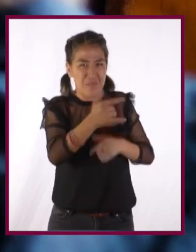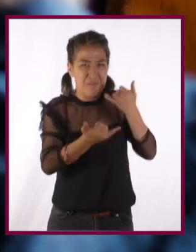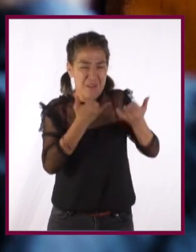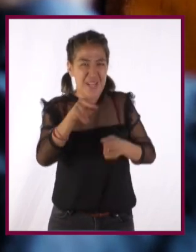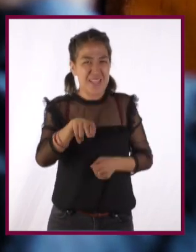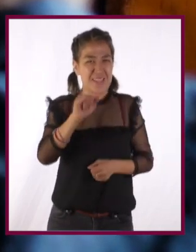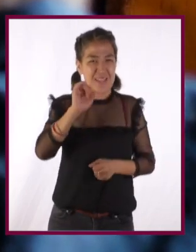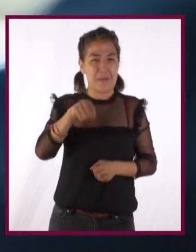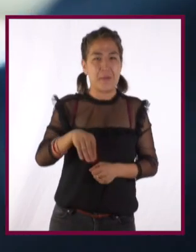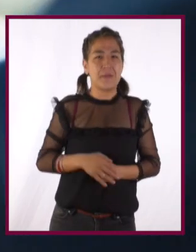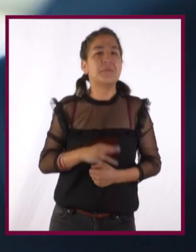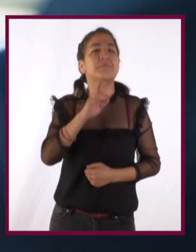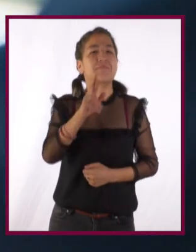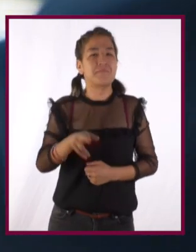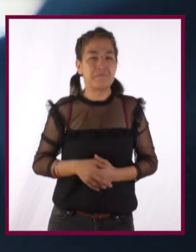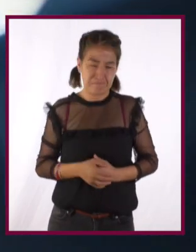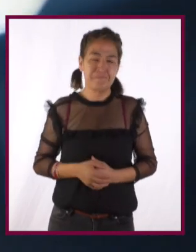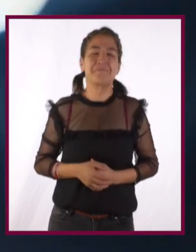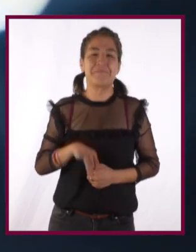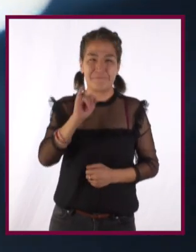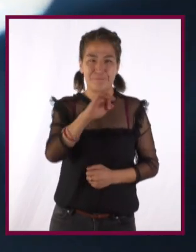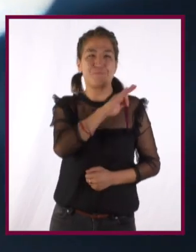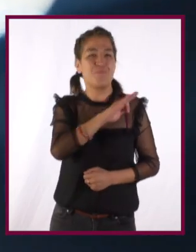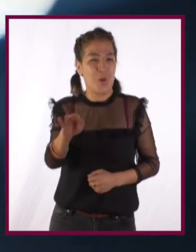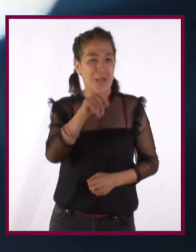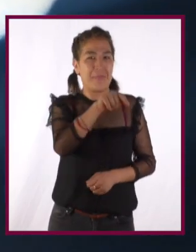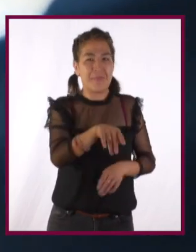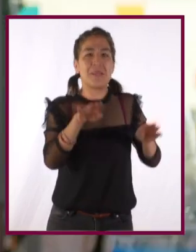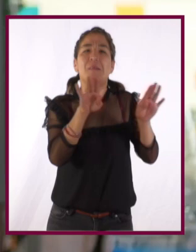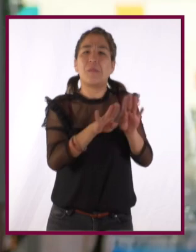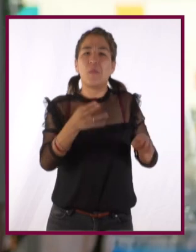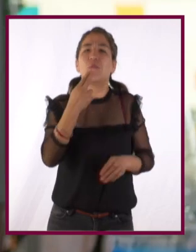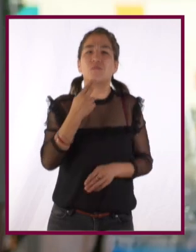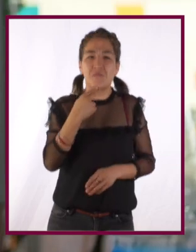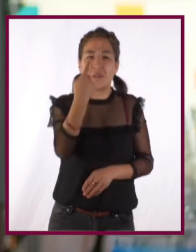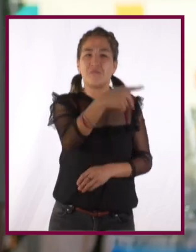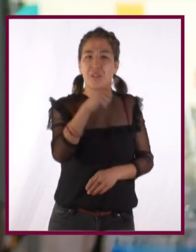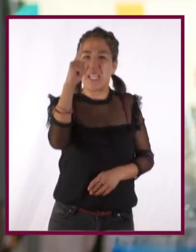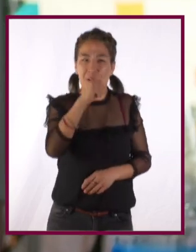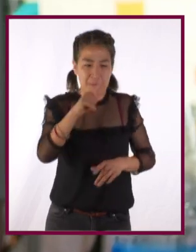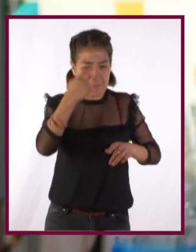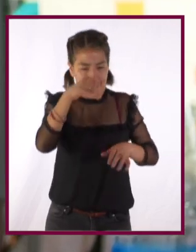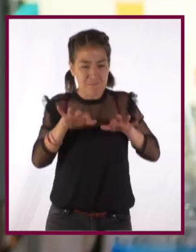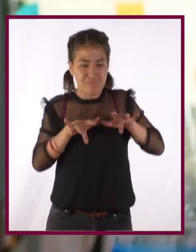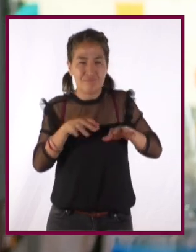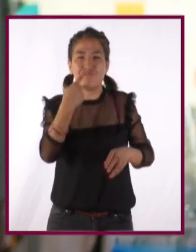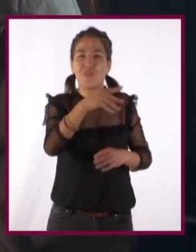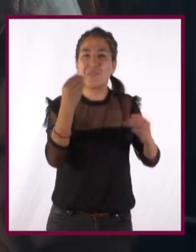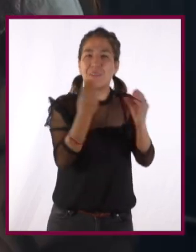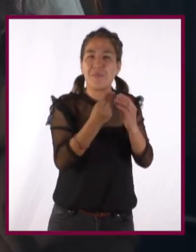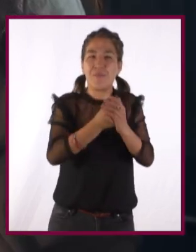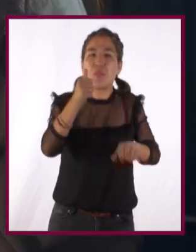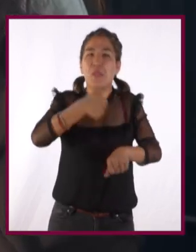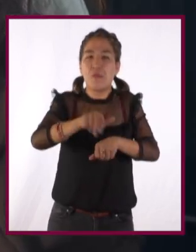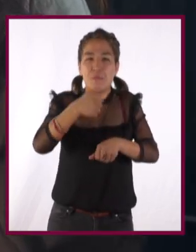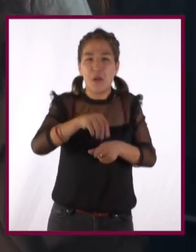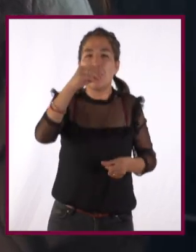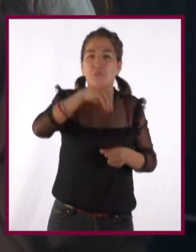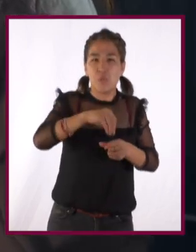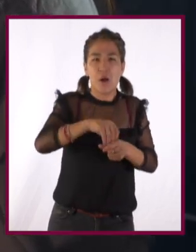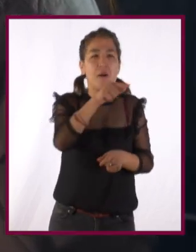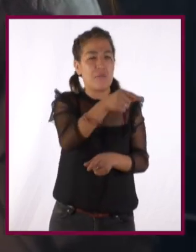computadora a jugar NIM? La respuesta es sí. De hecho, se pueden usar lenguajes de programación para que puedan